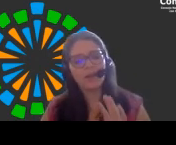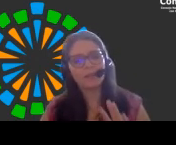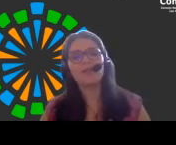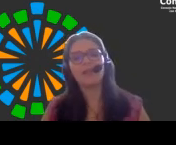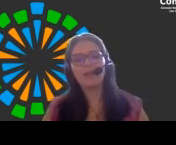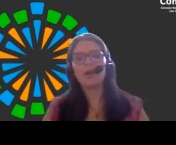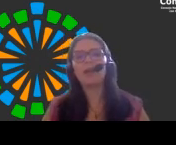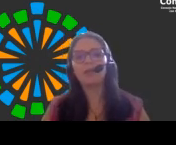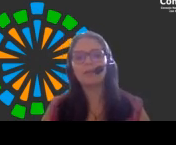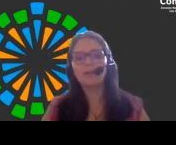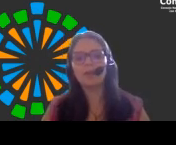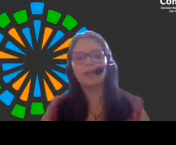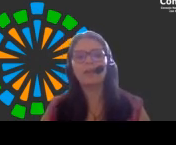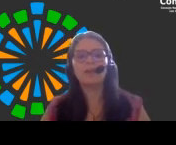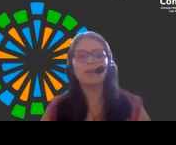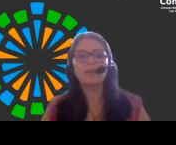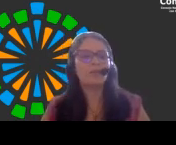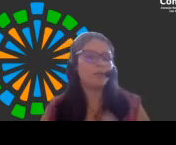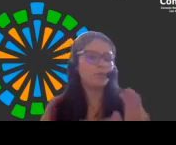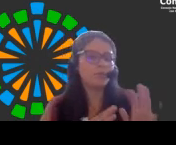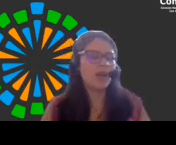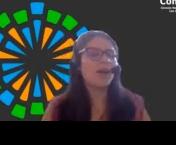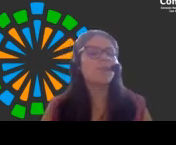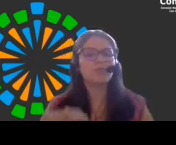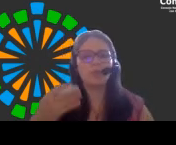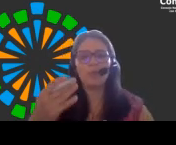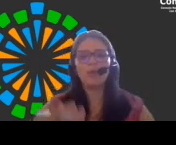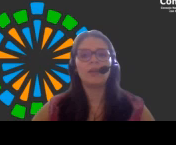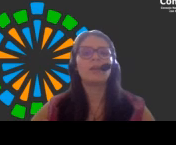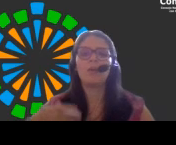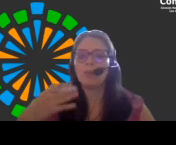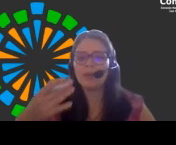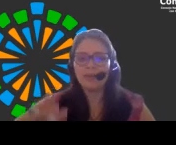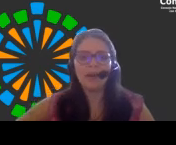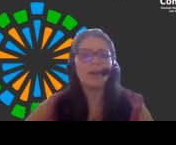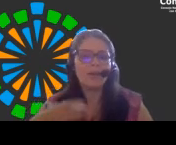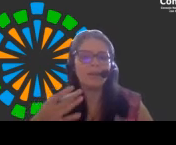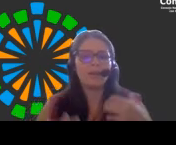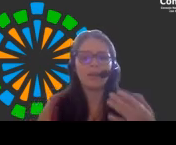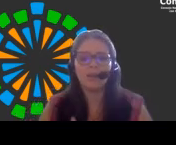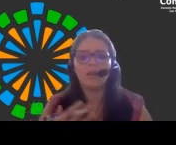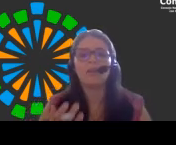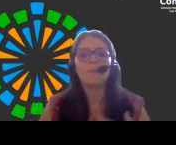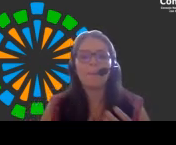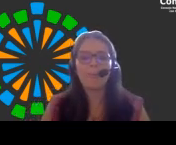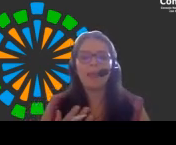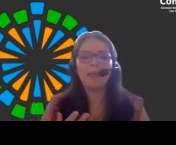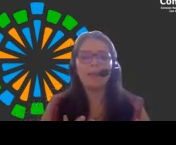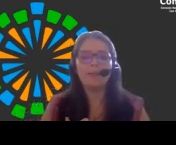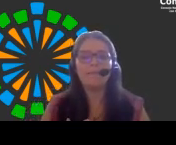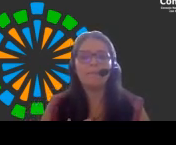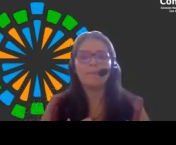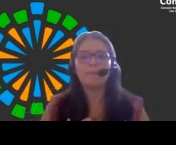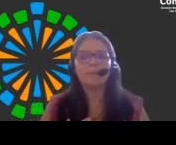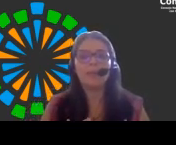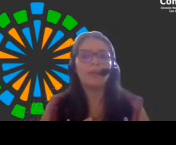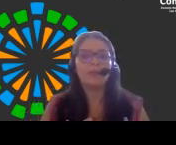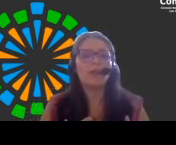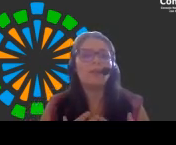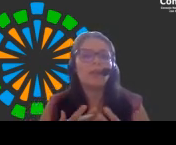verdad Ahí tenemos que trabajarlo tanto si lo escuchamos como ir conversar y tratar de